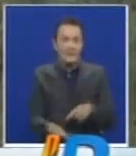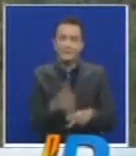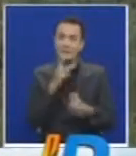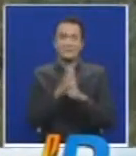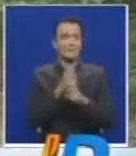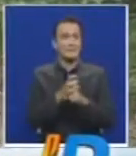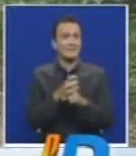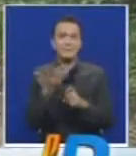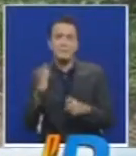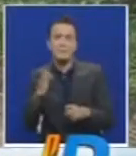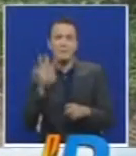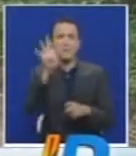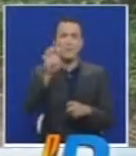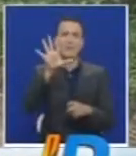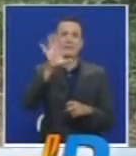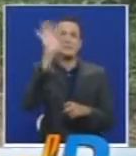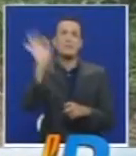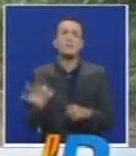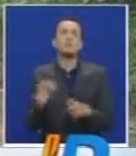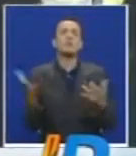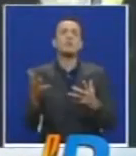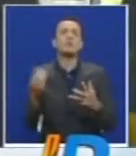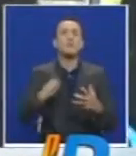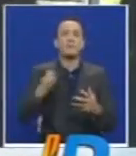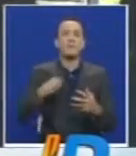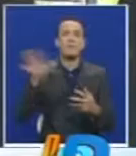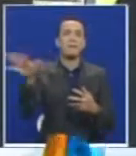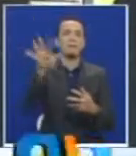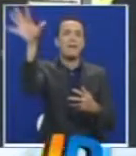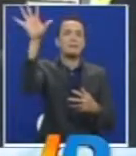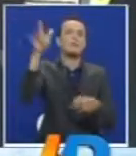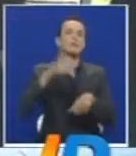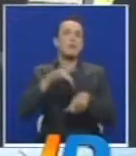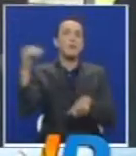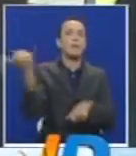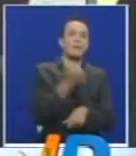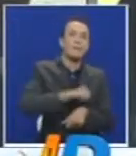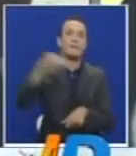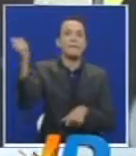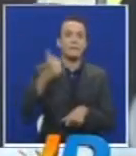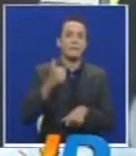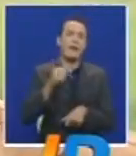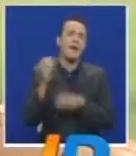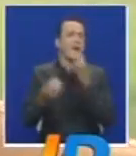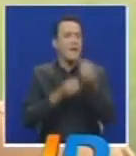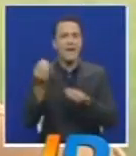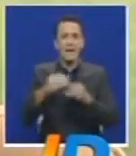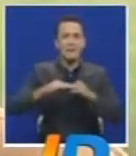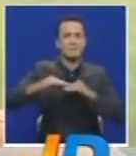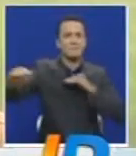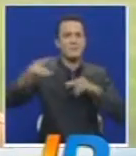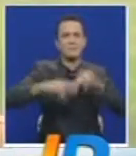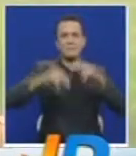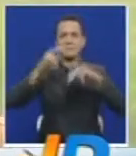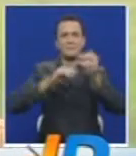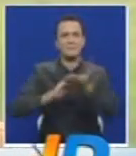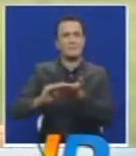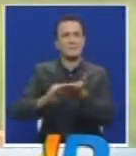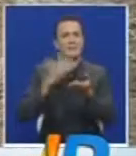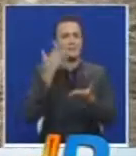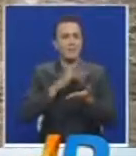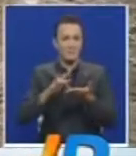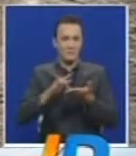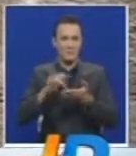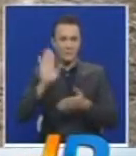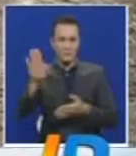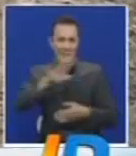un 95% viven en la zona rural. No, pues que le haga un buen mantenimiento, la pavimenten o alguna cosa. El alcalde Darío Jesús Sandoval